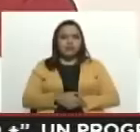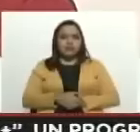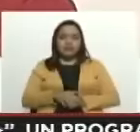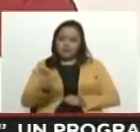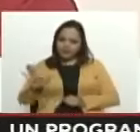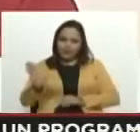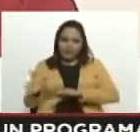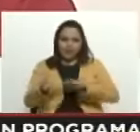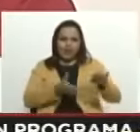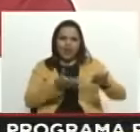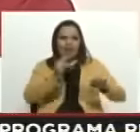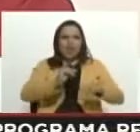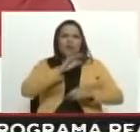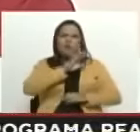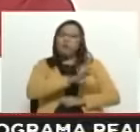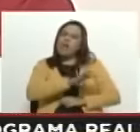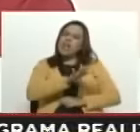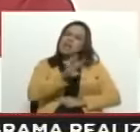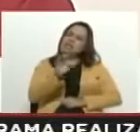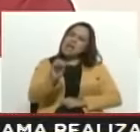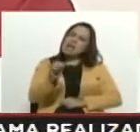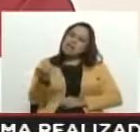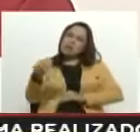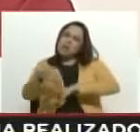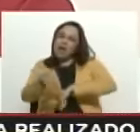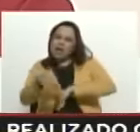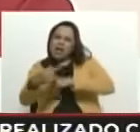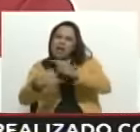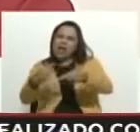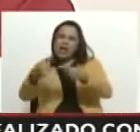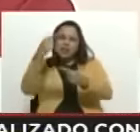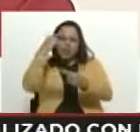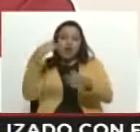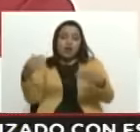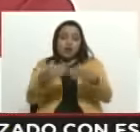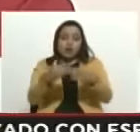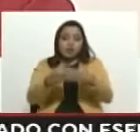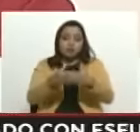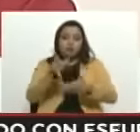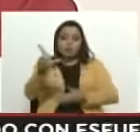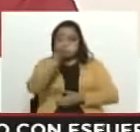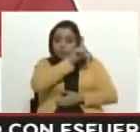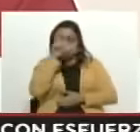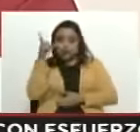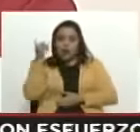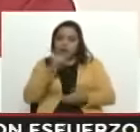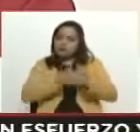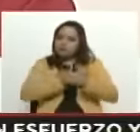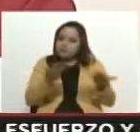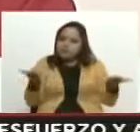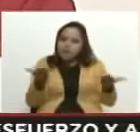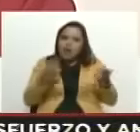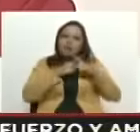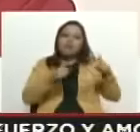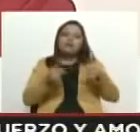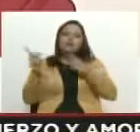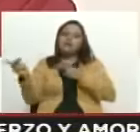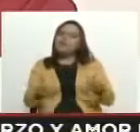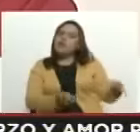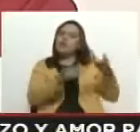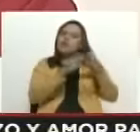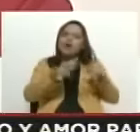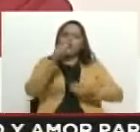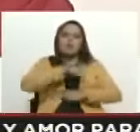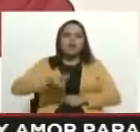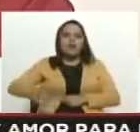Tenemos 40 y tantos días. El partido se pone a la orden, pero también invitamos a todos los venezolanos y